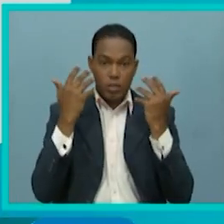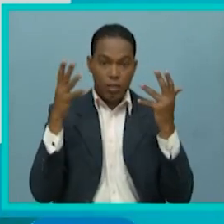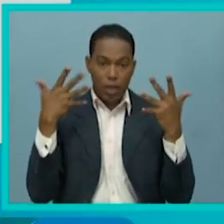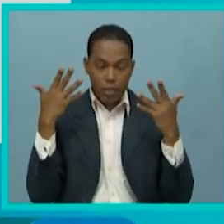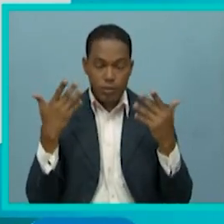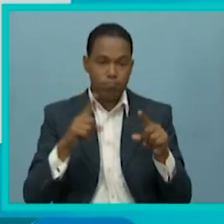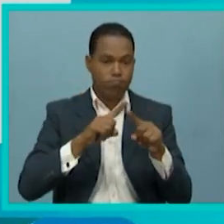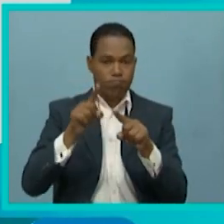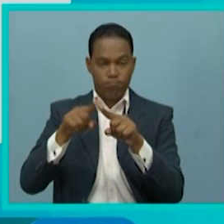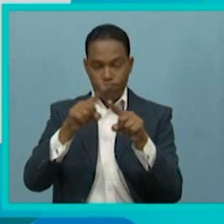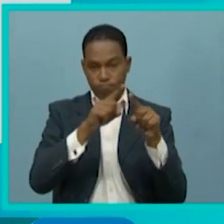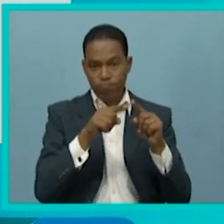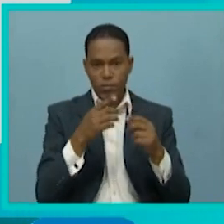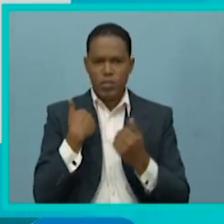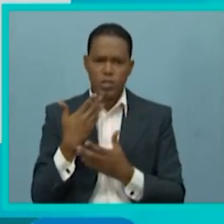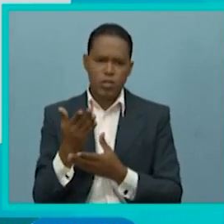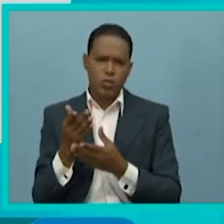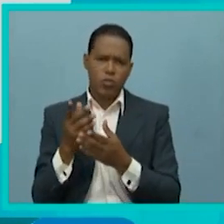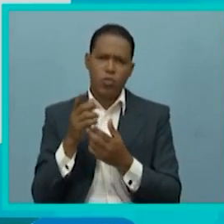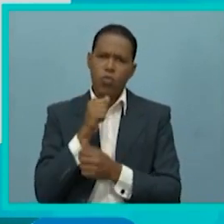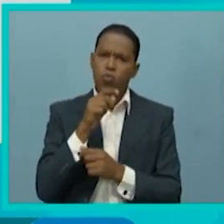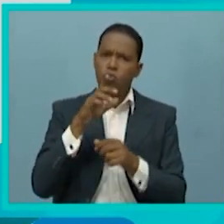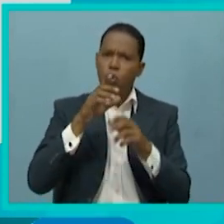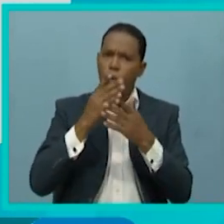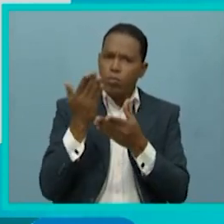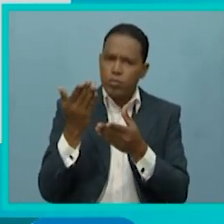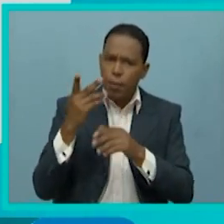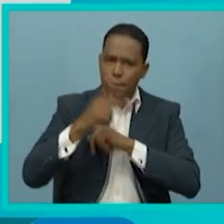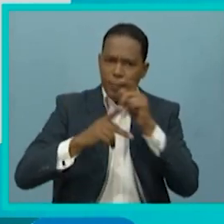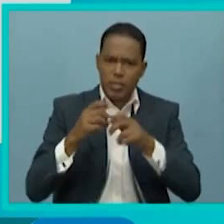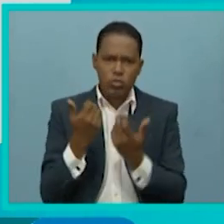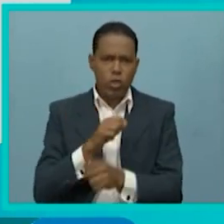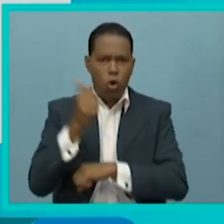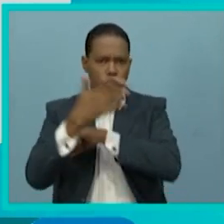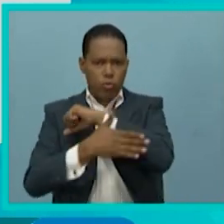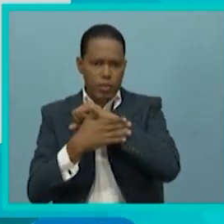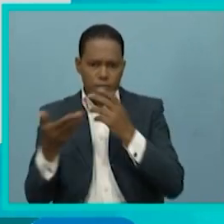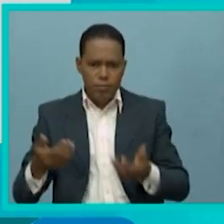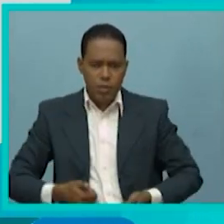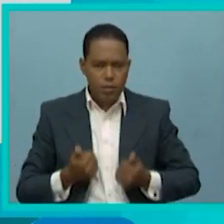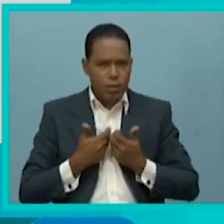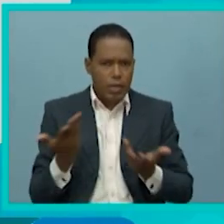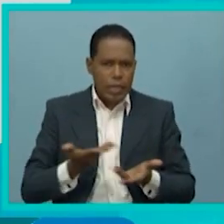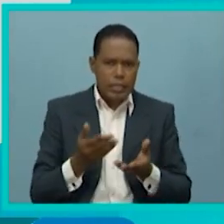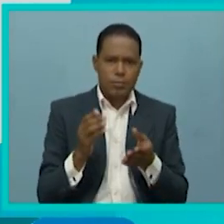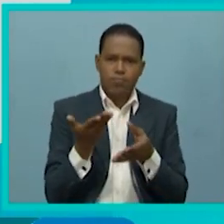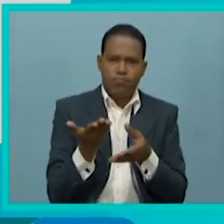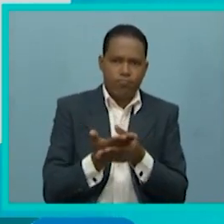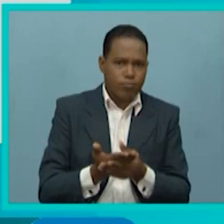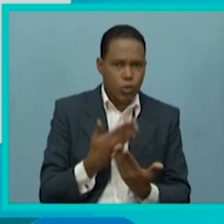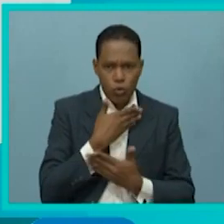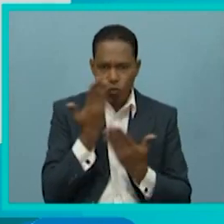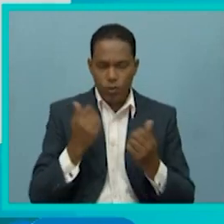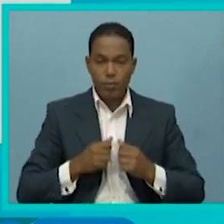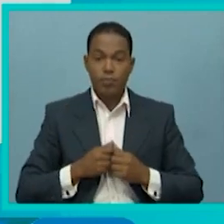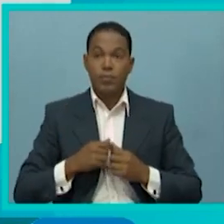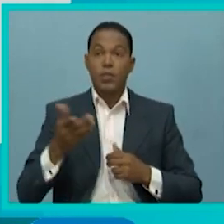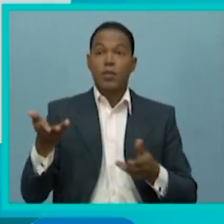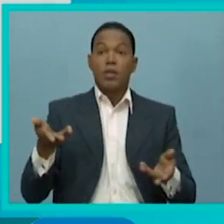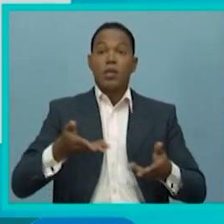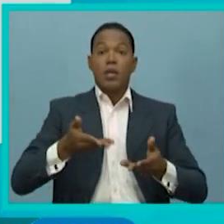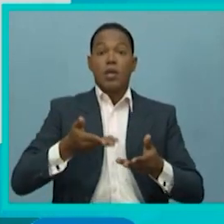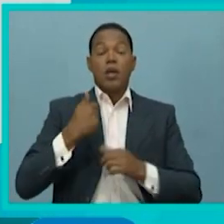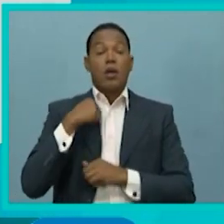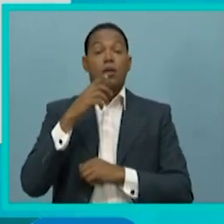que lo acreditase como extranjeros legal acá en República Dominicana. Asimismo, en la ciudad Corazón, Santiago, fueron interditados unos